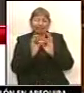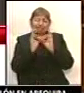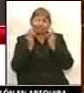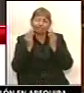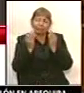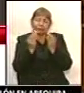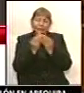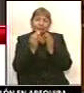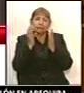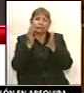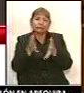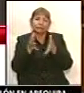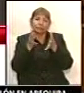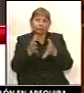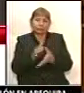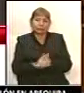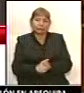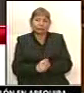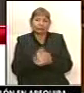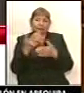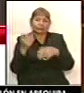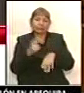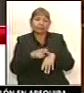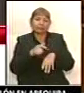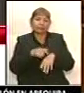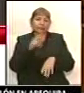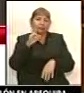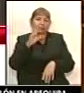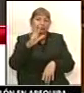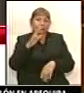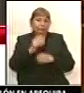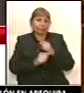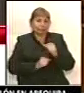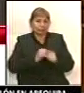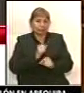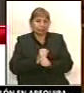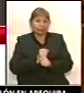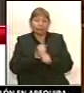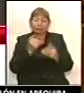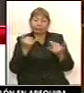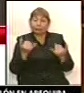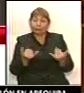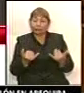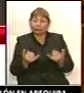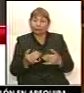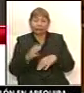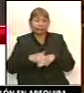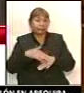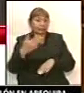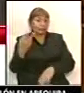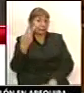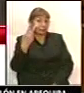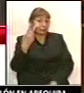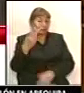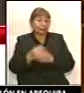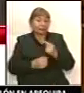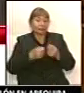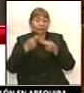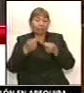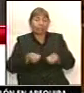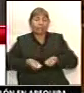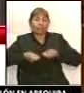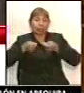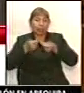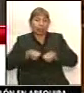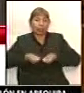estado desamparadas durante 25 años y que hoy, después de 2 años de lucha que